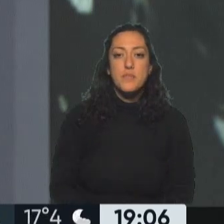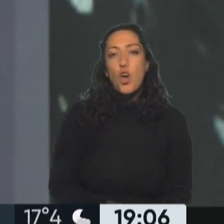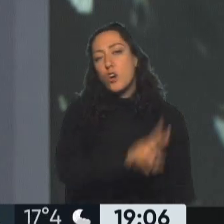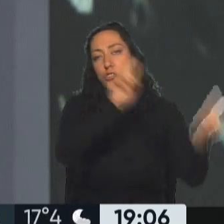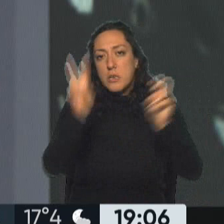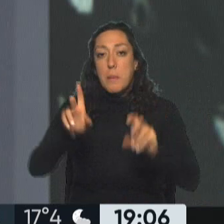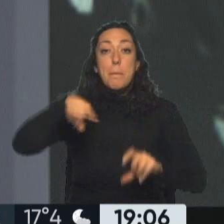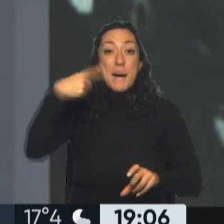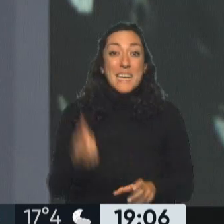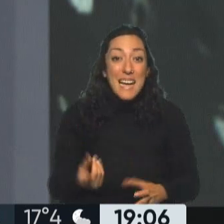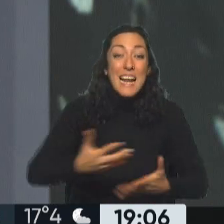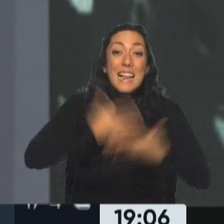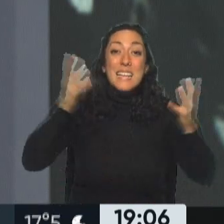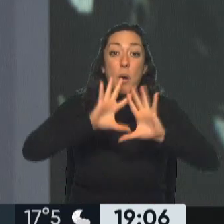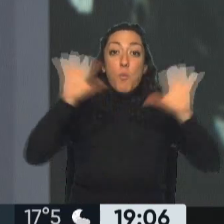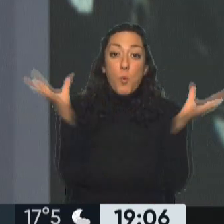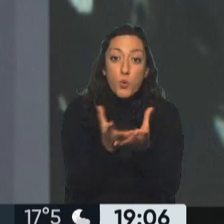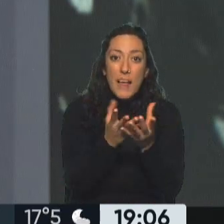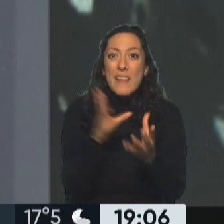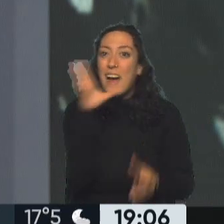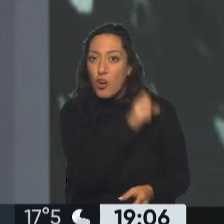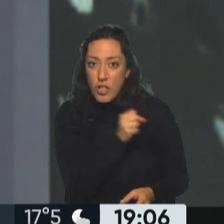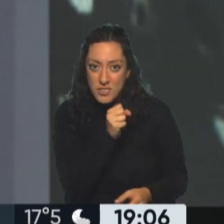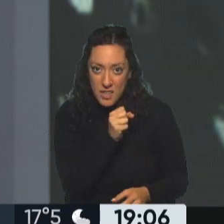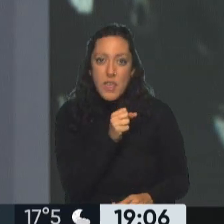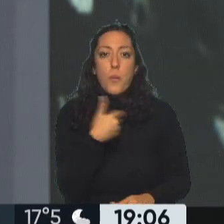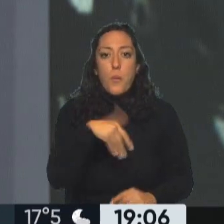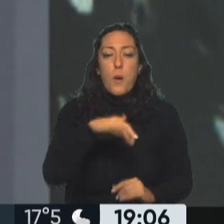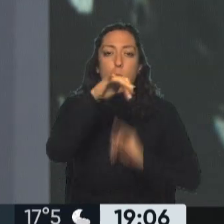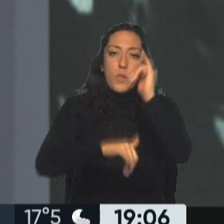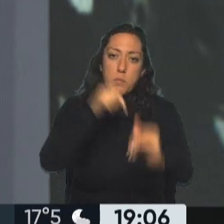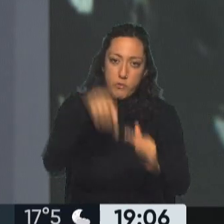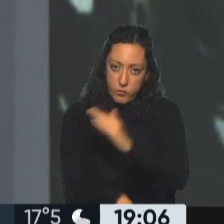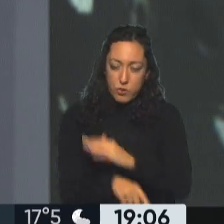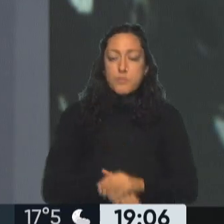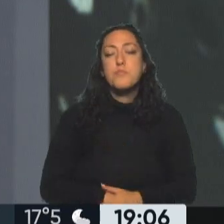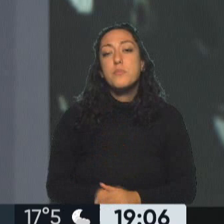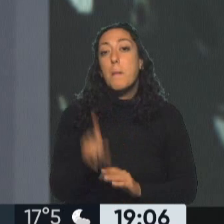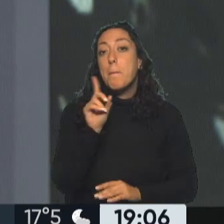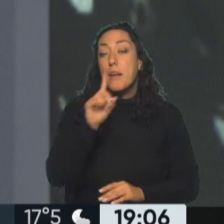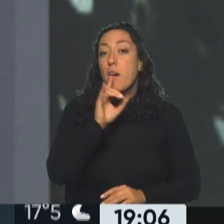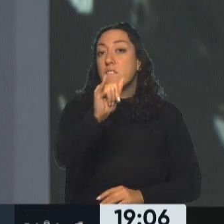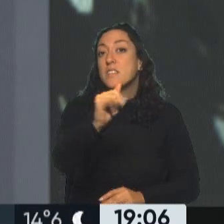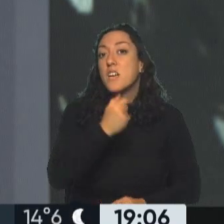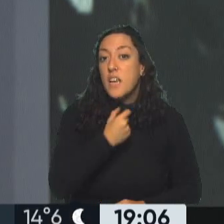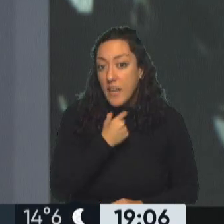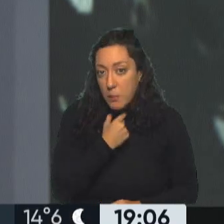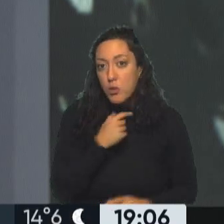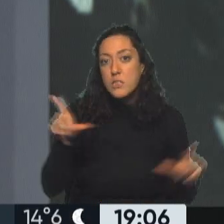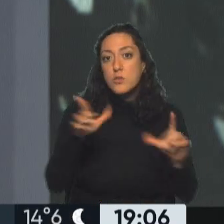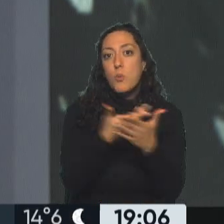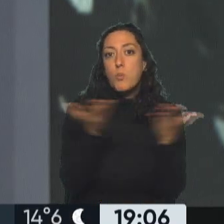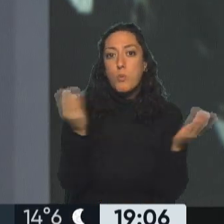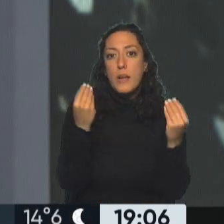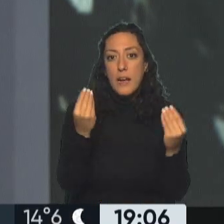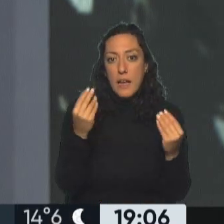imagínense el Día Mundial de las contraseñas voy a estar ampliando mañana pero queríamos avisarles de la televisión pública que